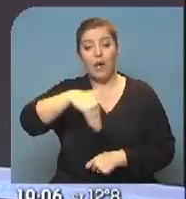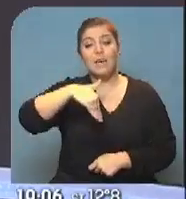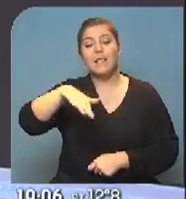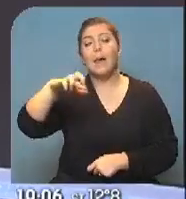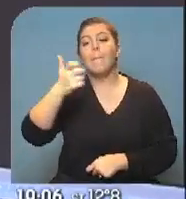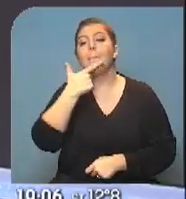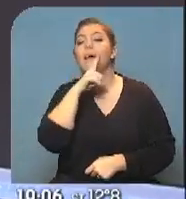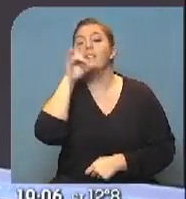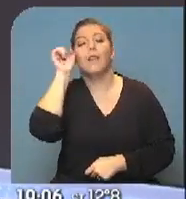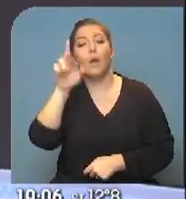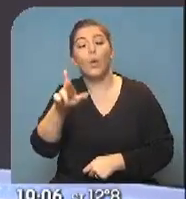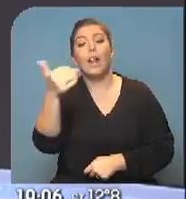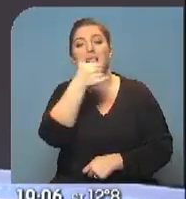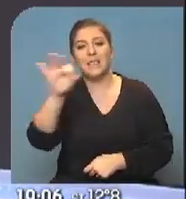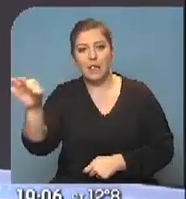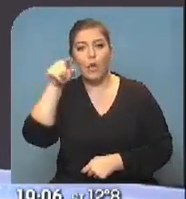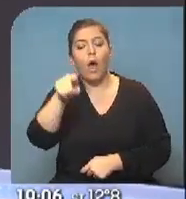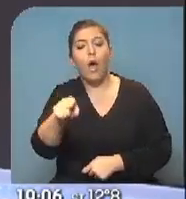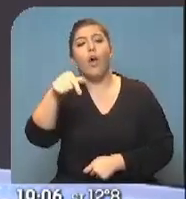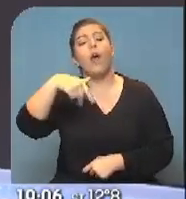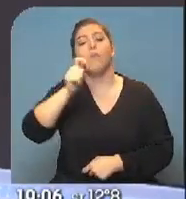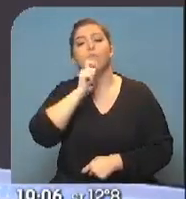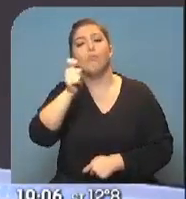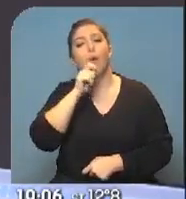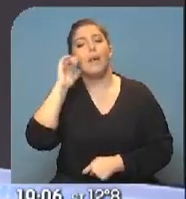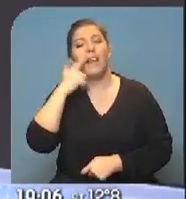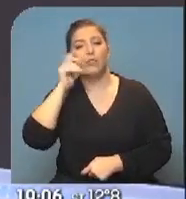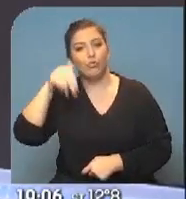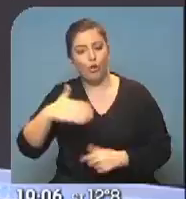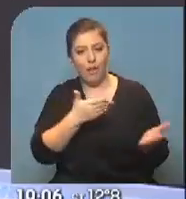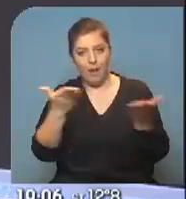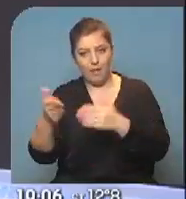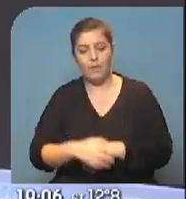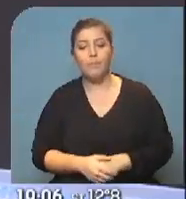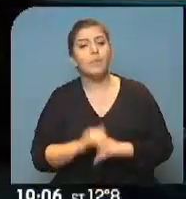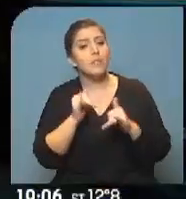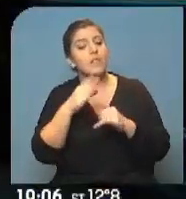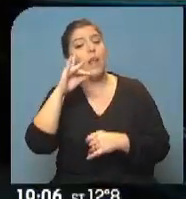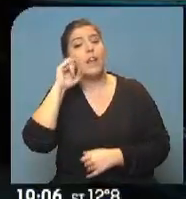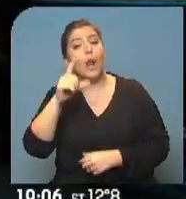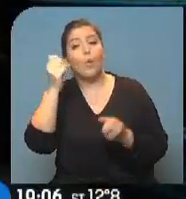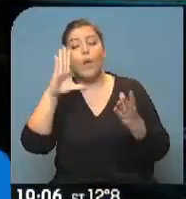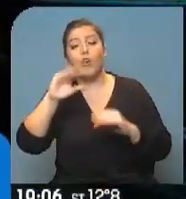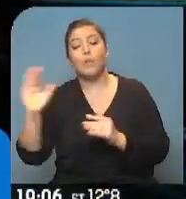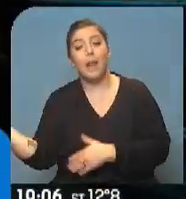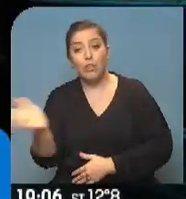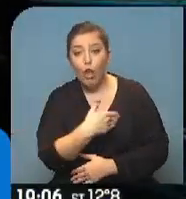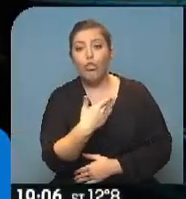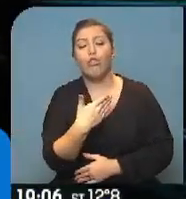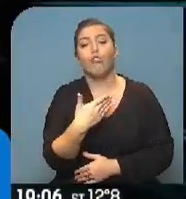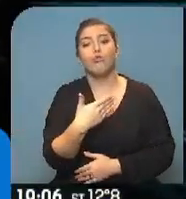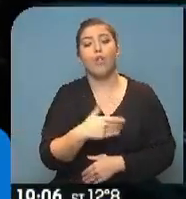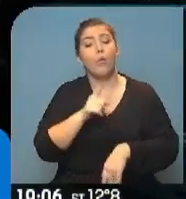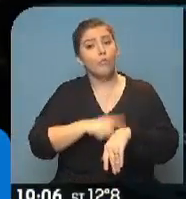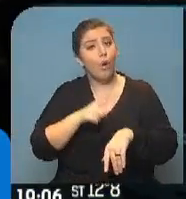uno de nuestros móviles con gastón su las adelante castor así es daniel muy buenas noches para todos en tiempos